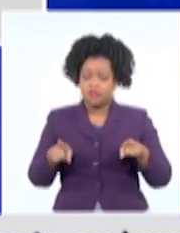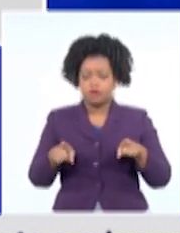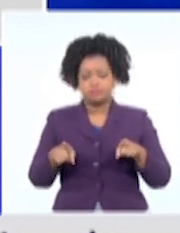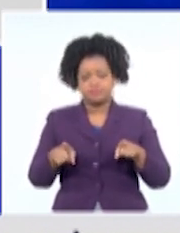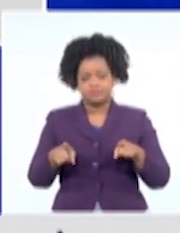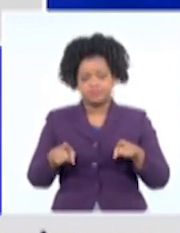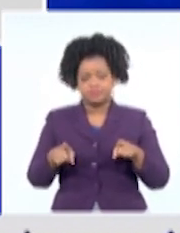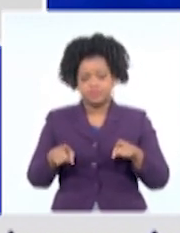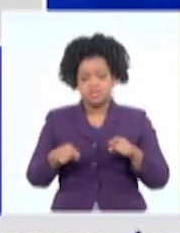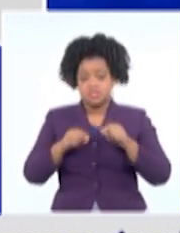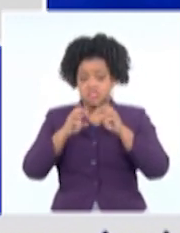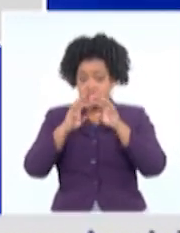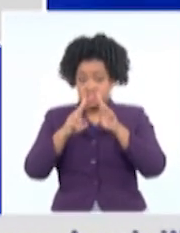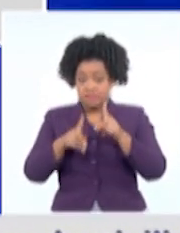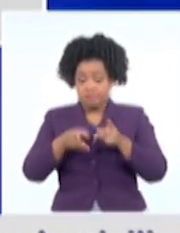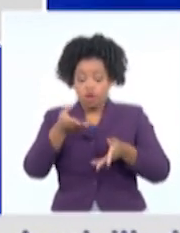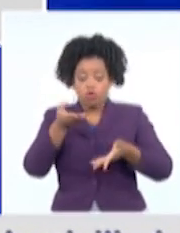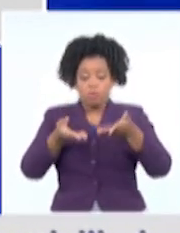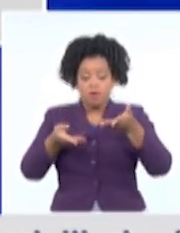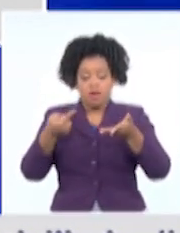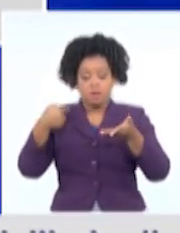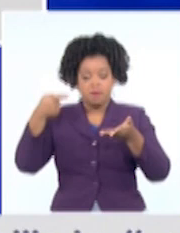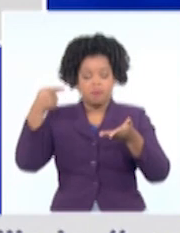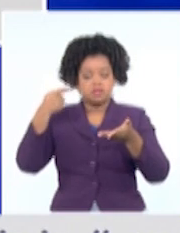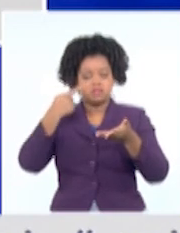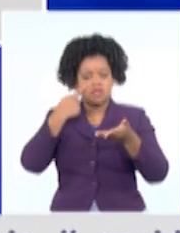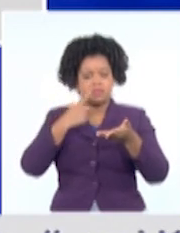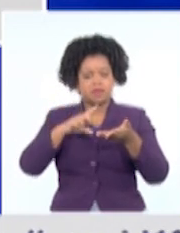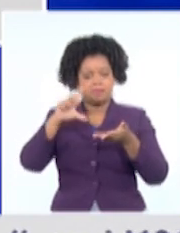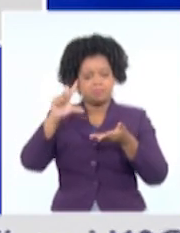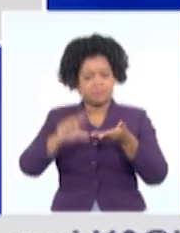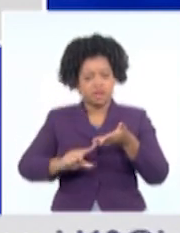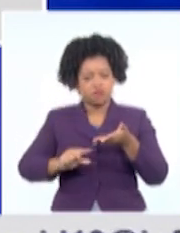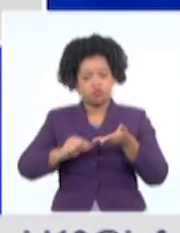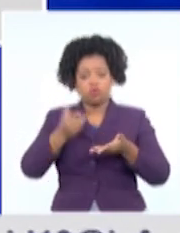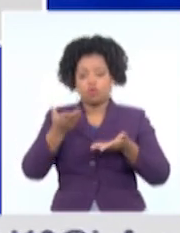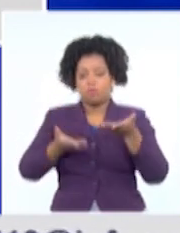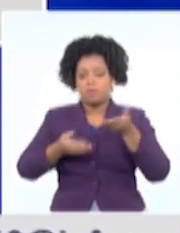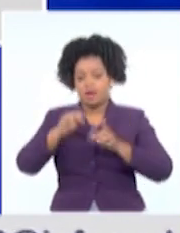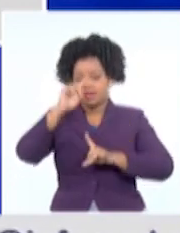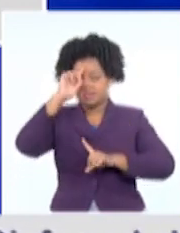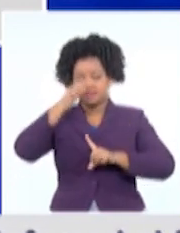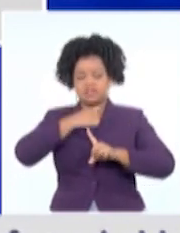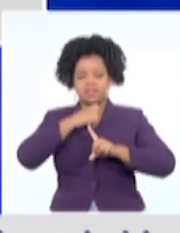es una cifra inferior a la que tuvimos en el mes de septiembre, que fue de